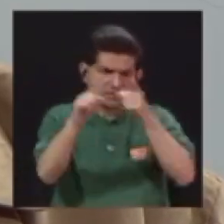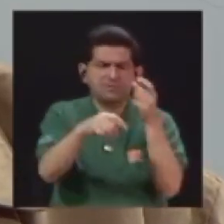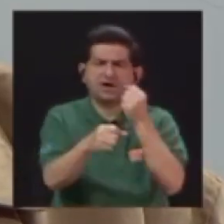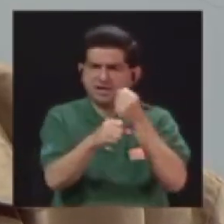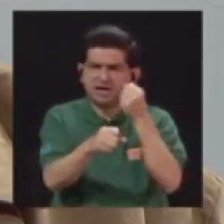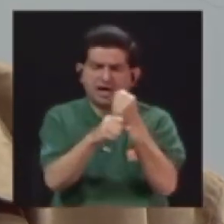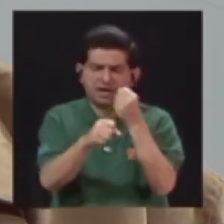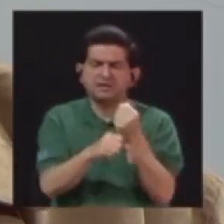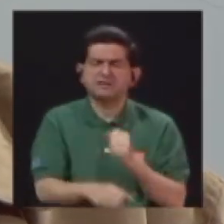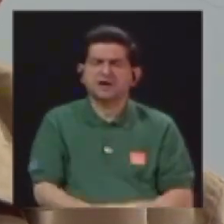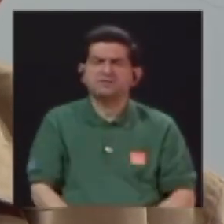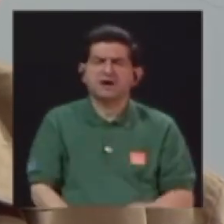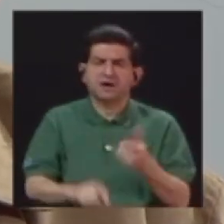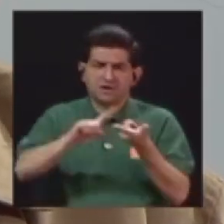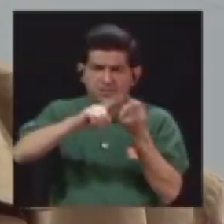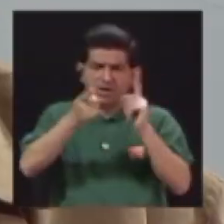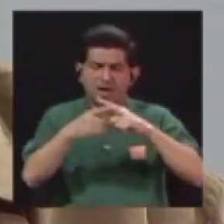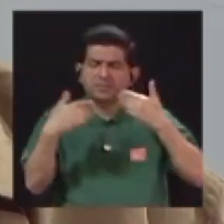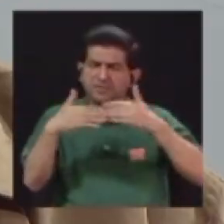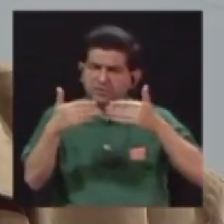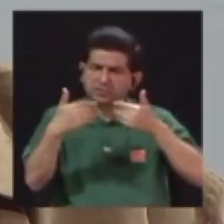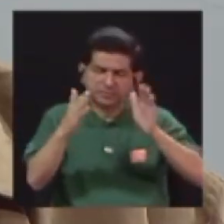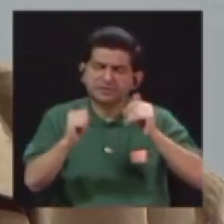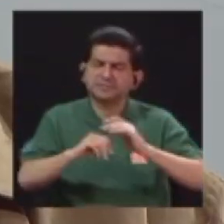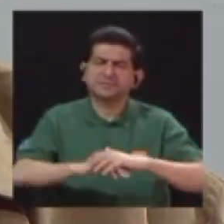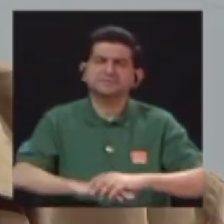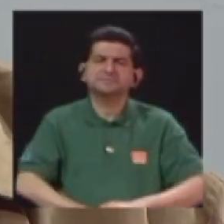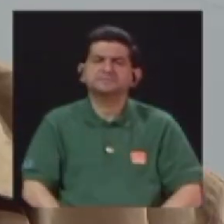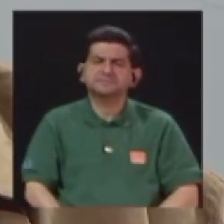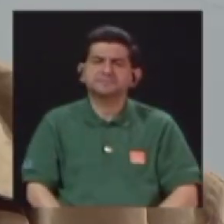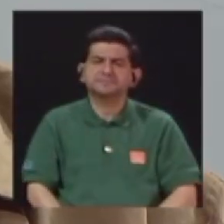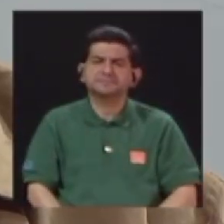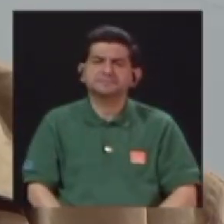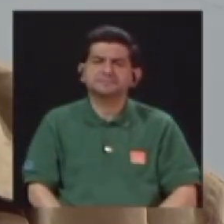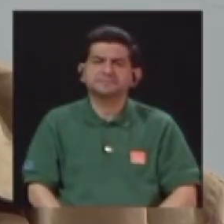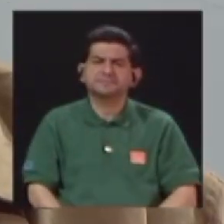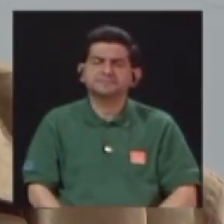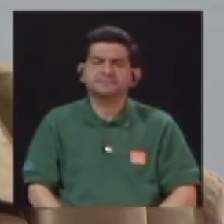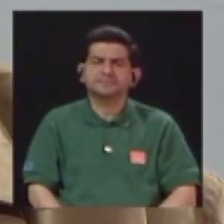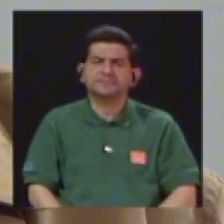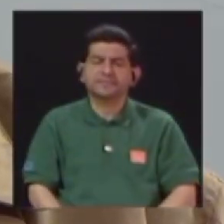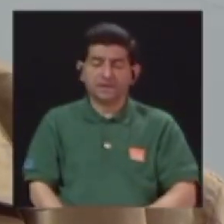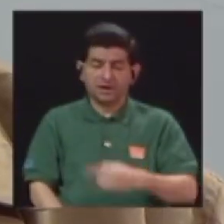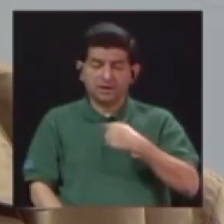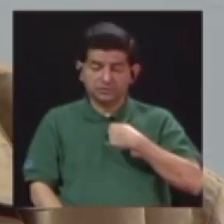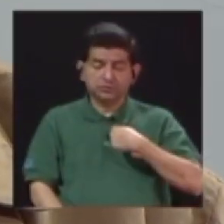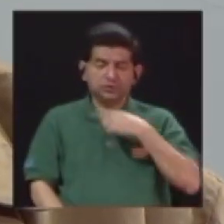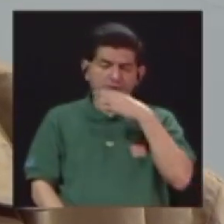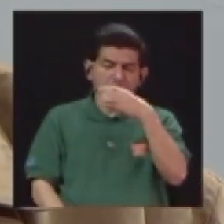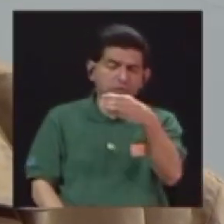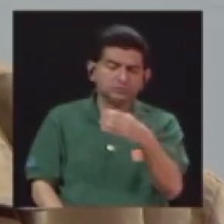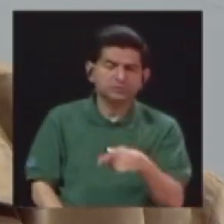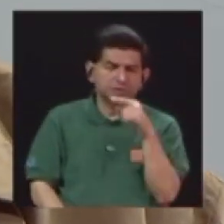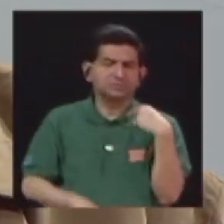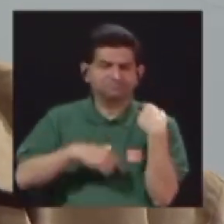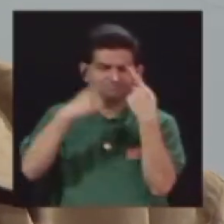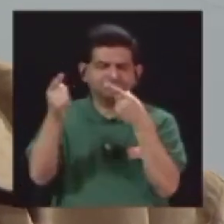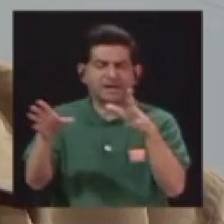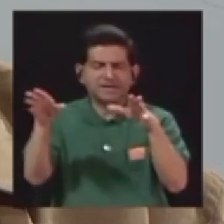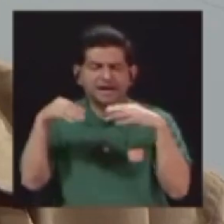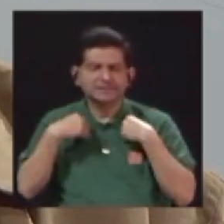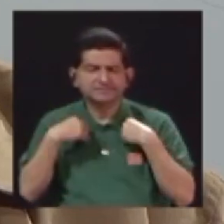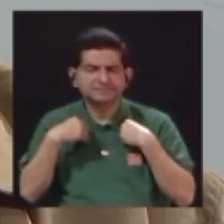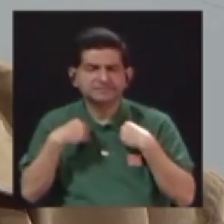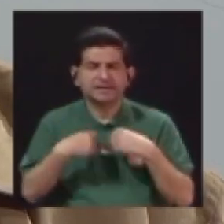que te ofrecen los amigos de Panamá. De manera que yo te recomendaría que aceptaras el puesto.